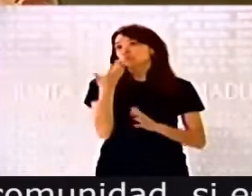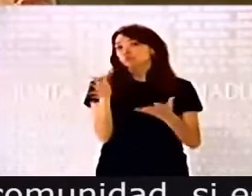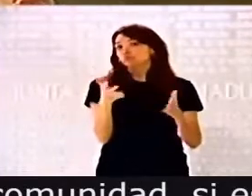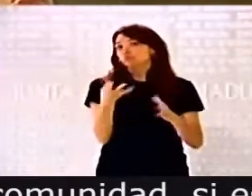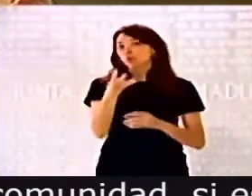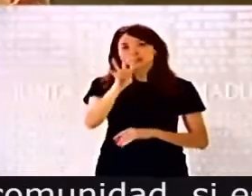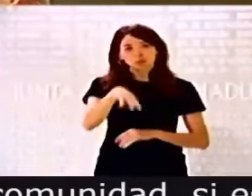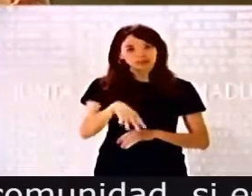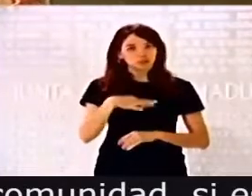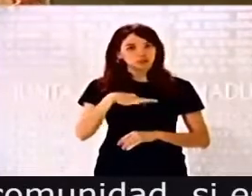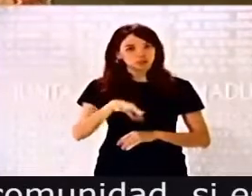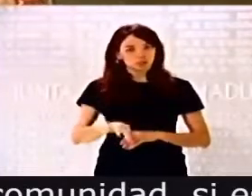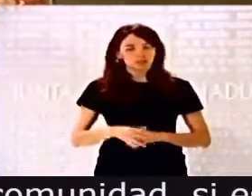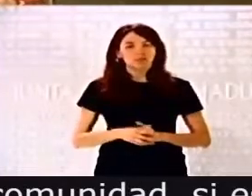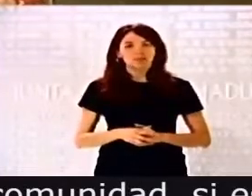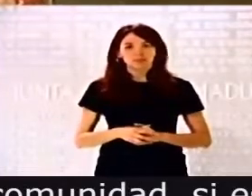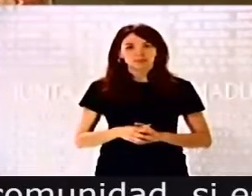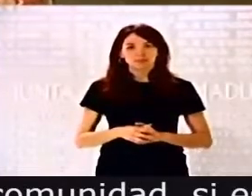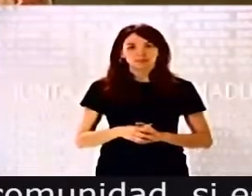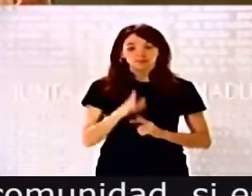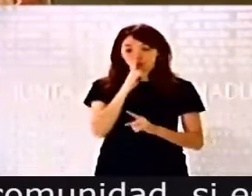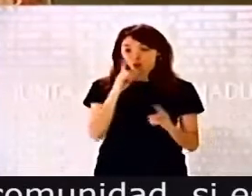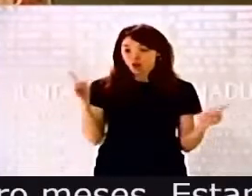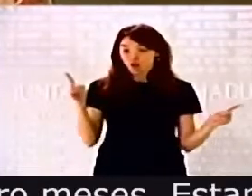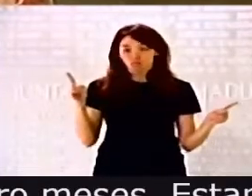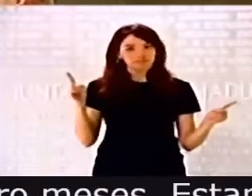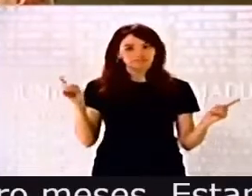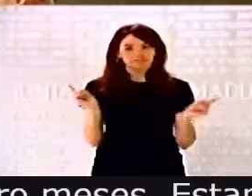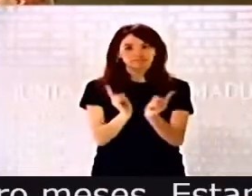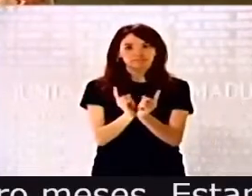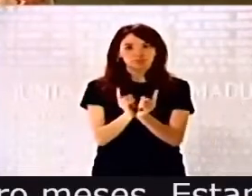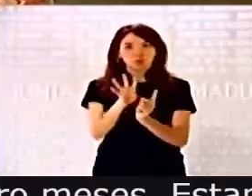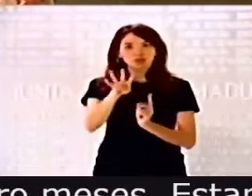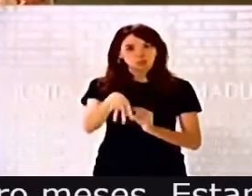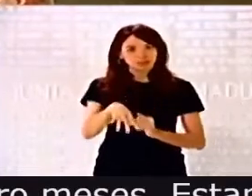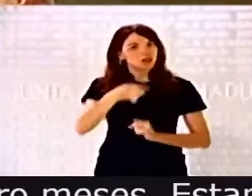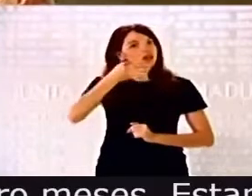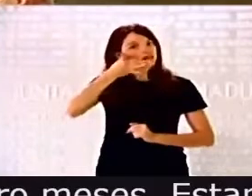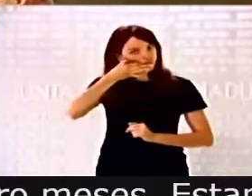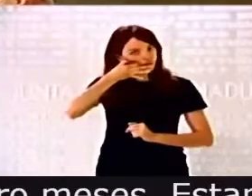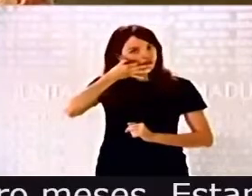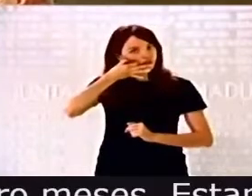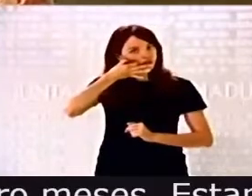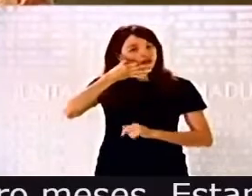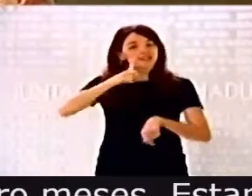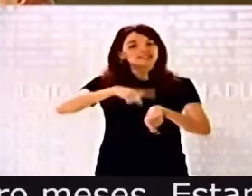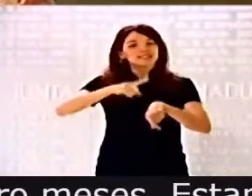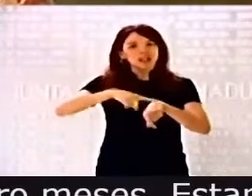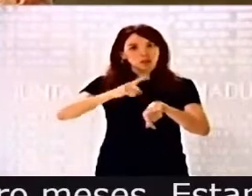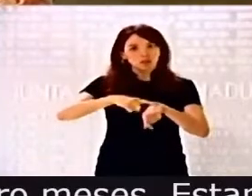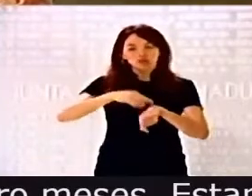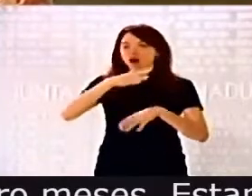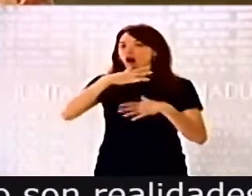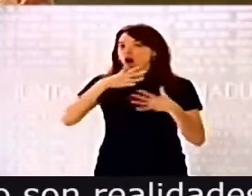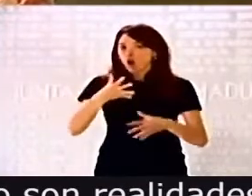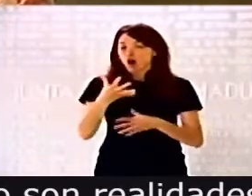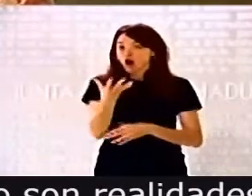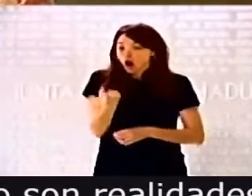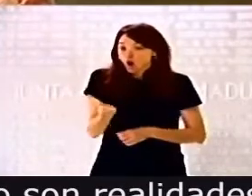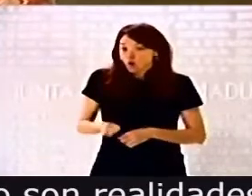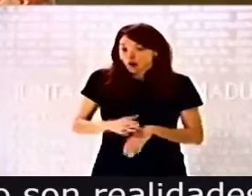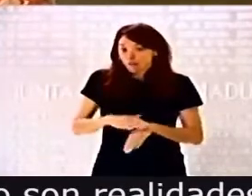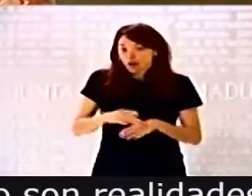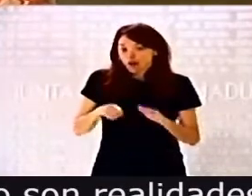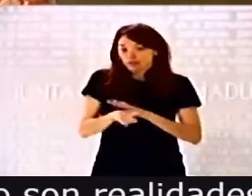4 meses. Estamos hablando de bajar de un año a 4 meses. Esas son realidades y tiempos que se ahorra en